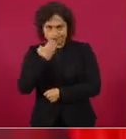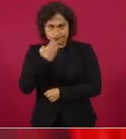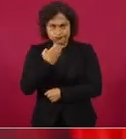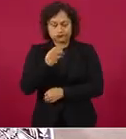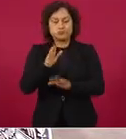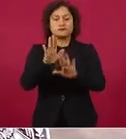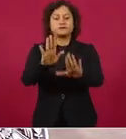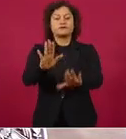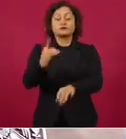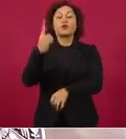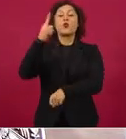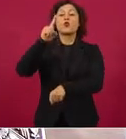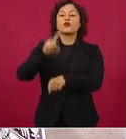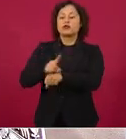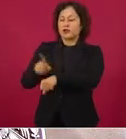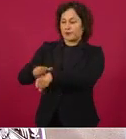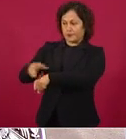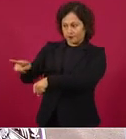ponerlas todas.